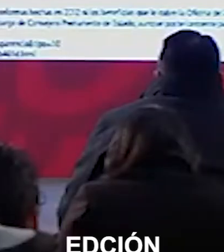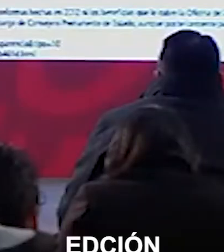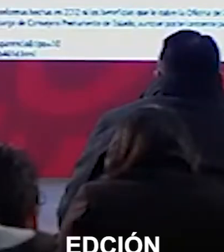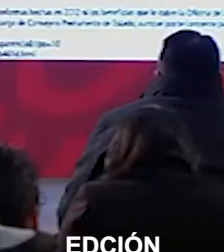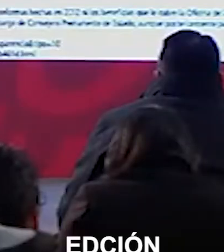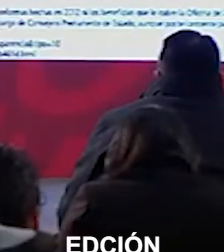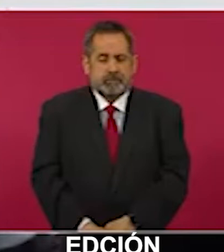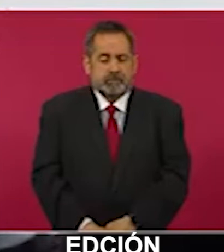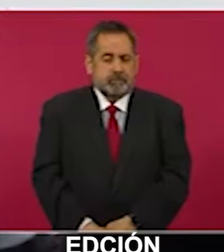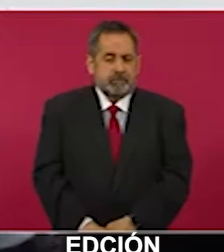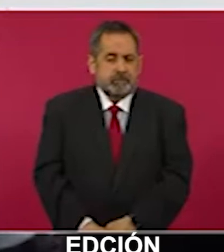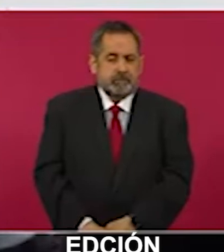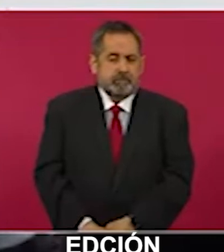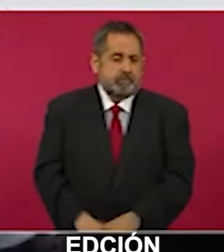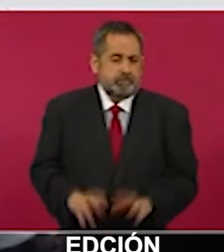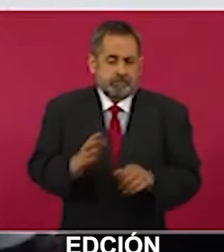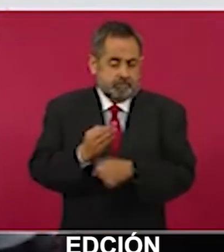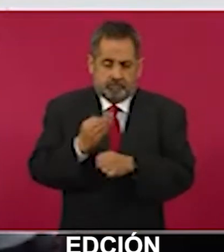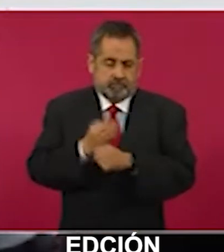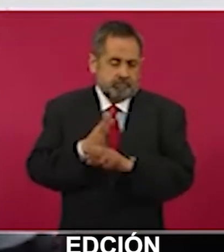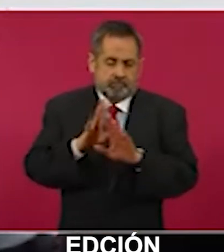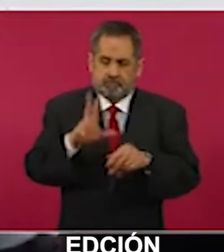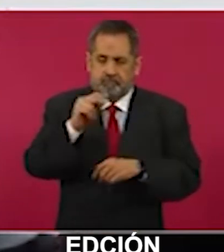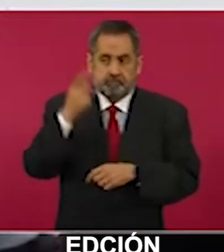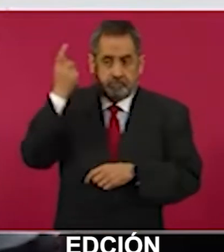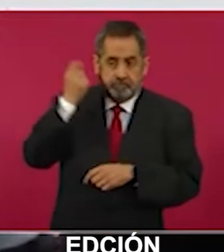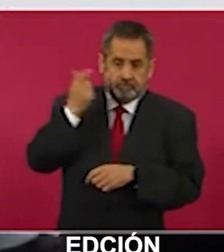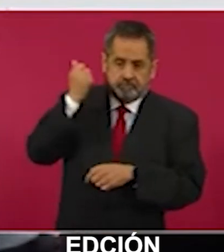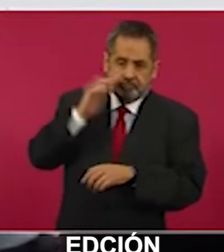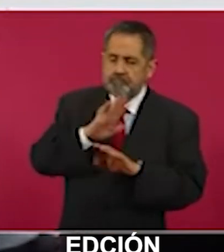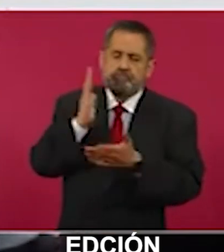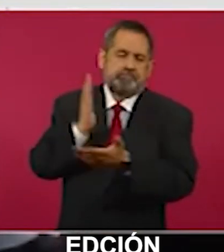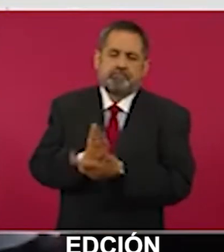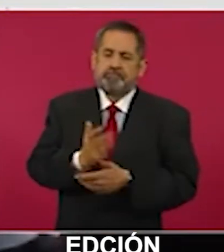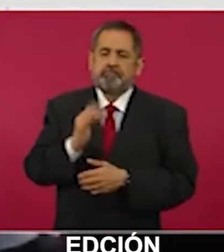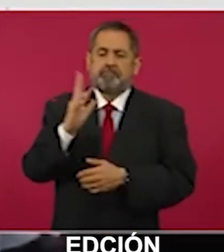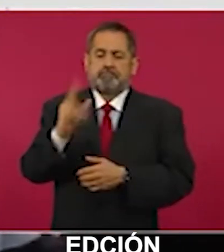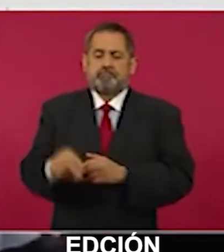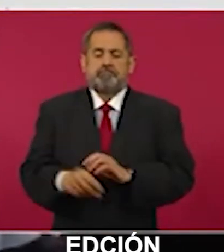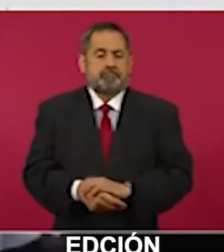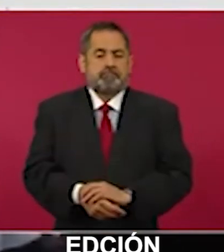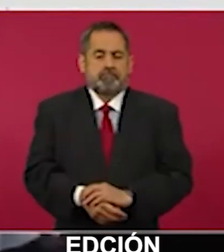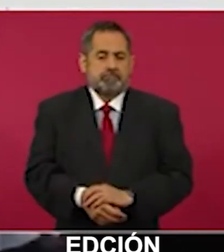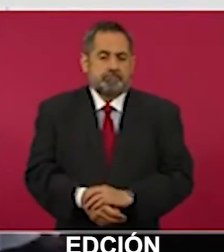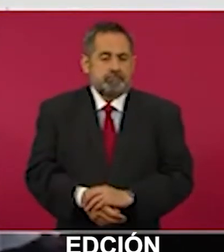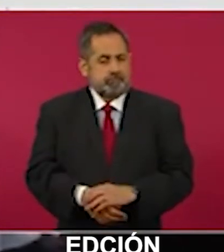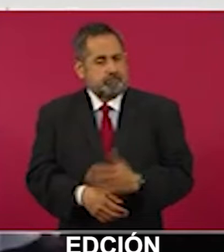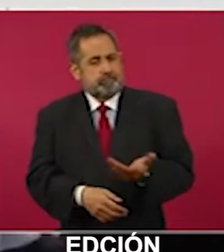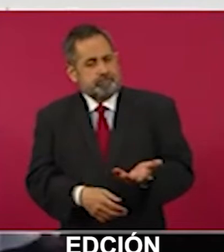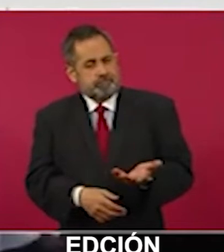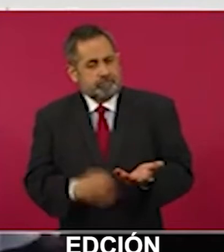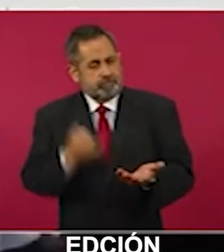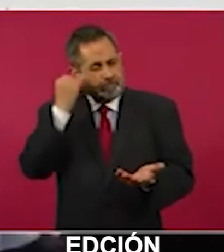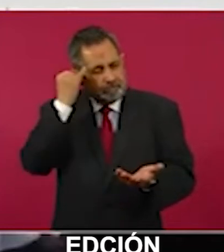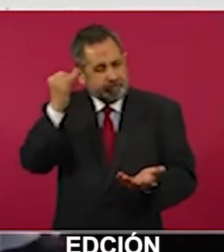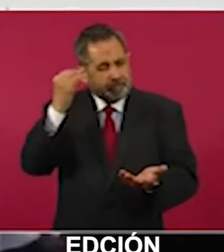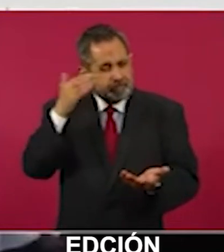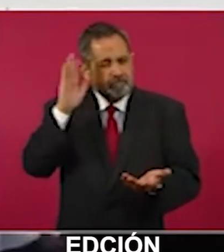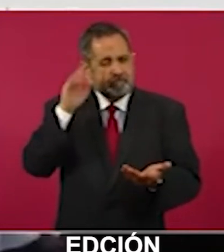ya no hay pensión. Pero imagínense,